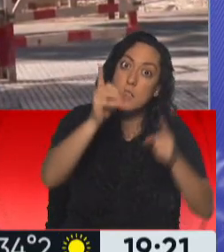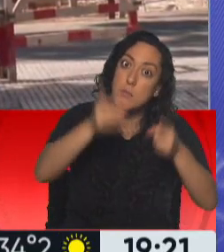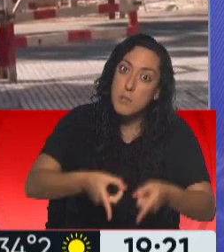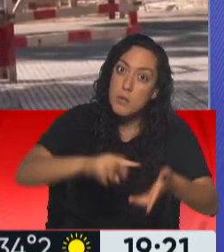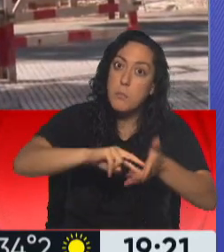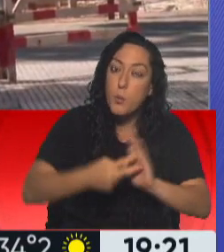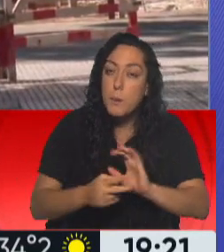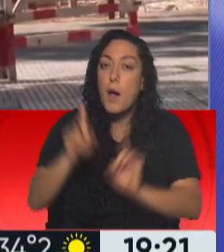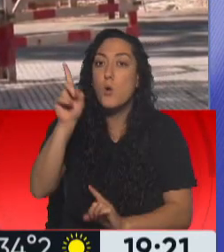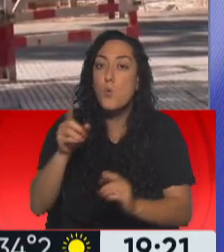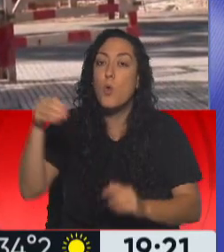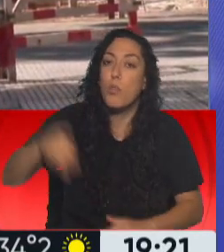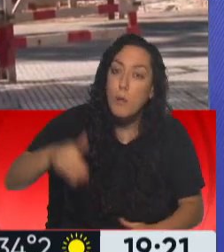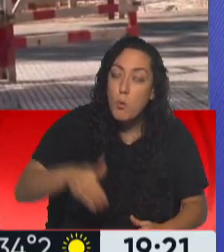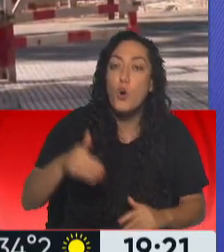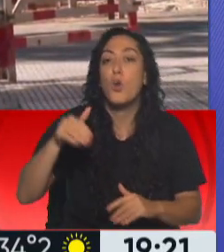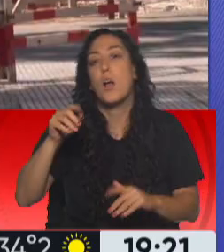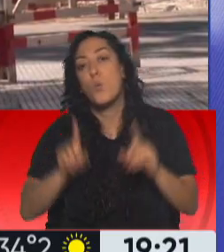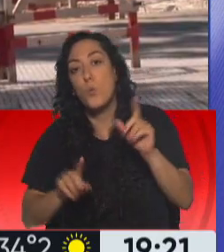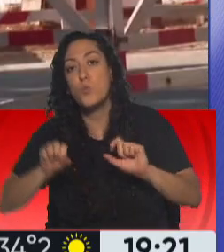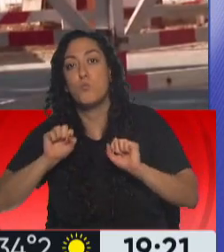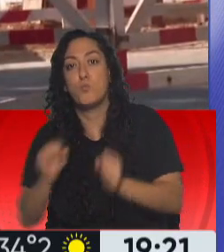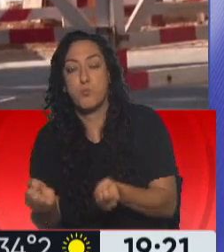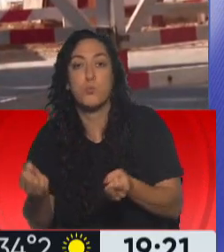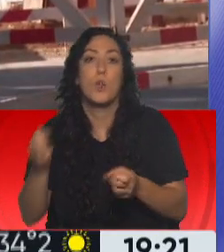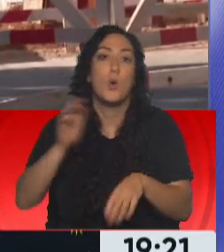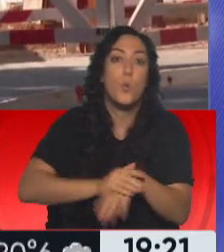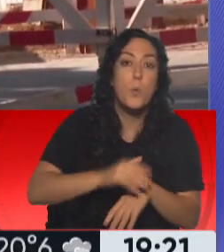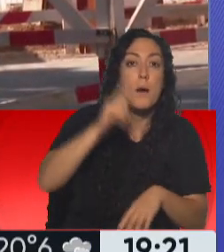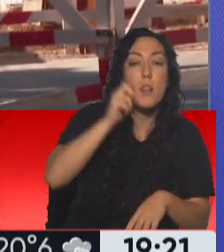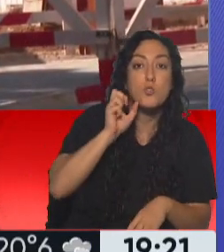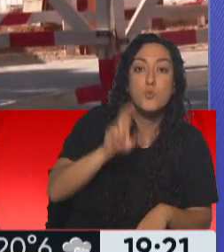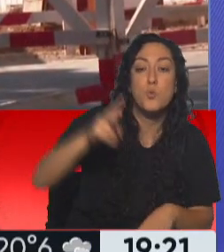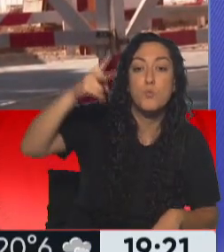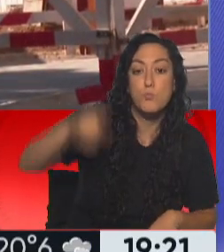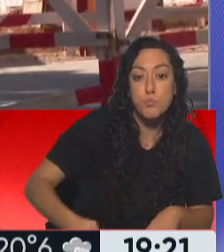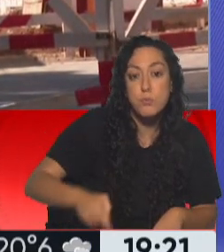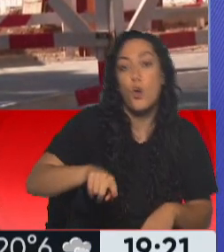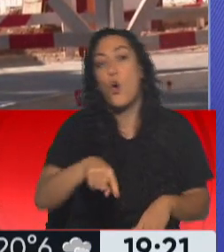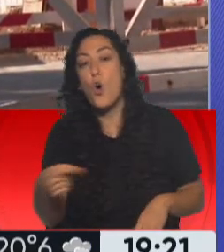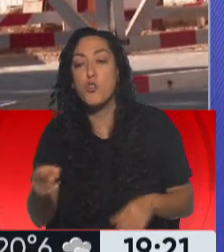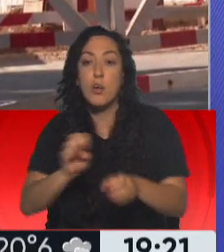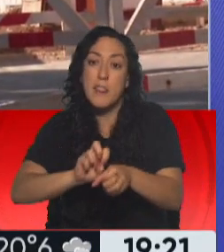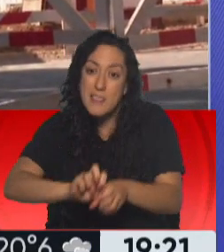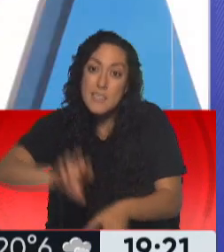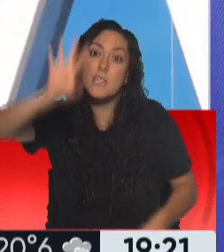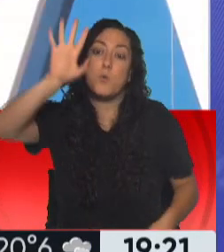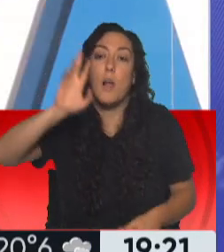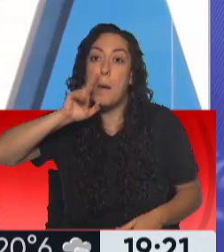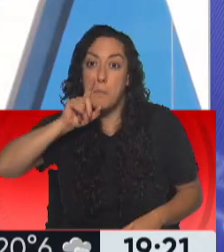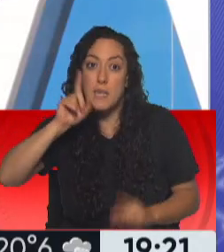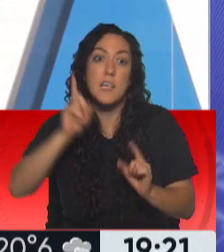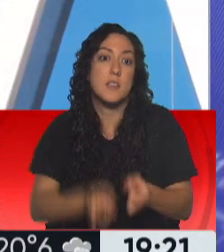algunas cancelaciones. Y el apagón de Edesur también alcanzó la empresa Edelap, que es la distribuidora de energía de La Plata.